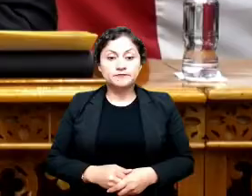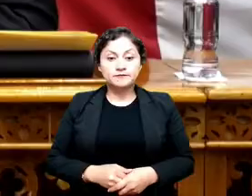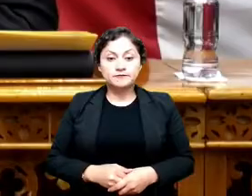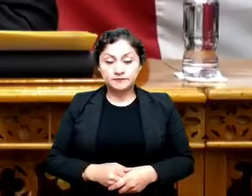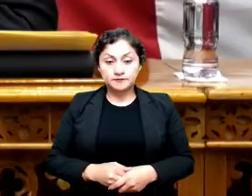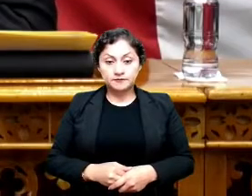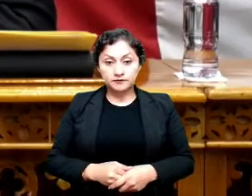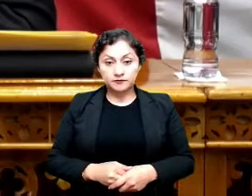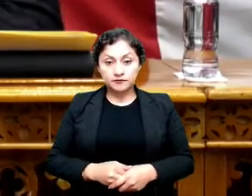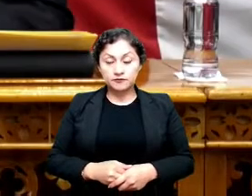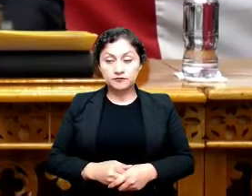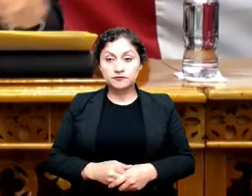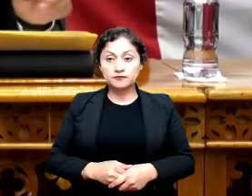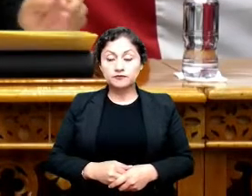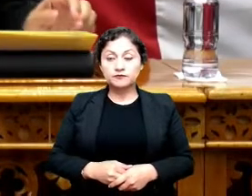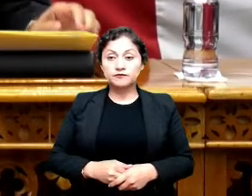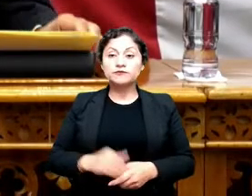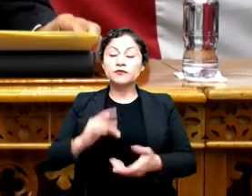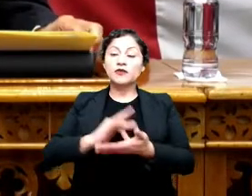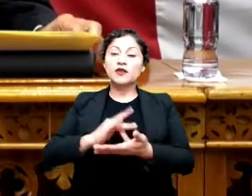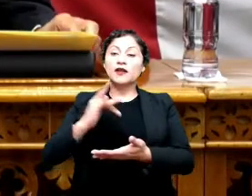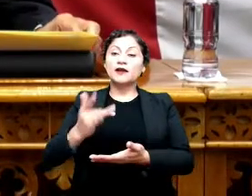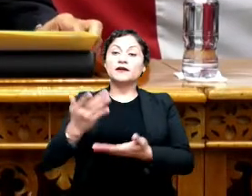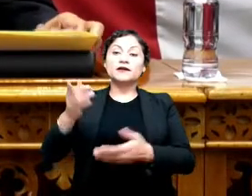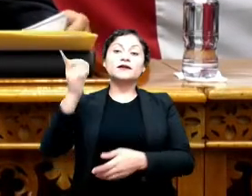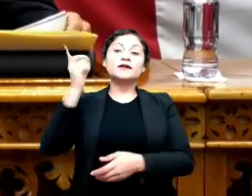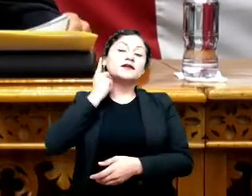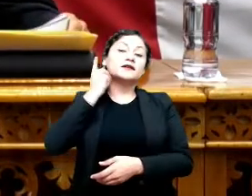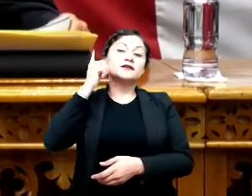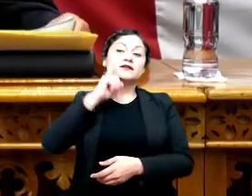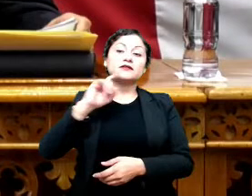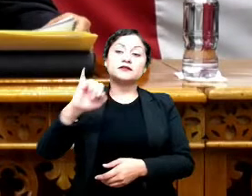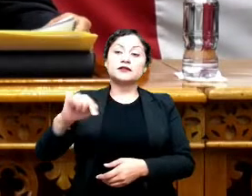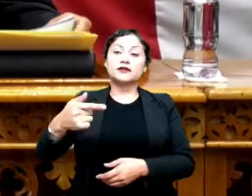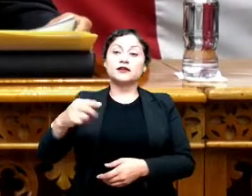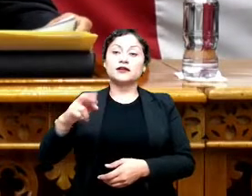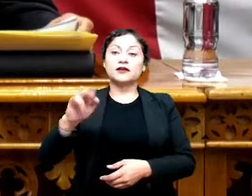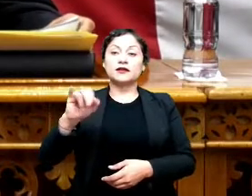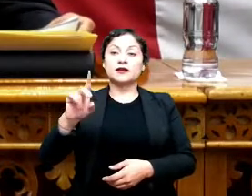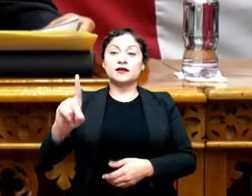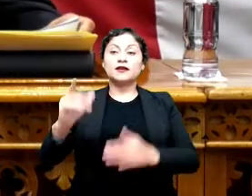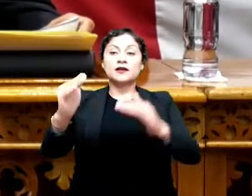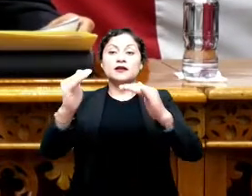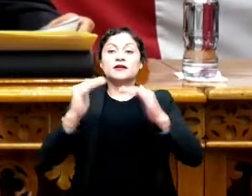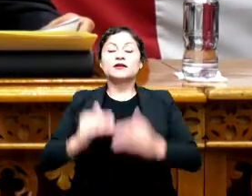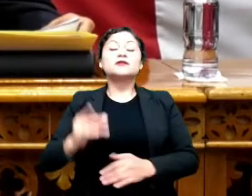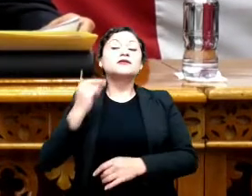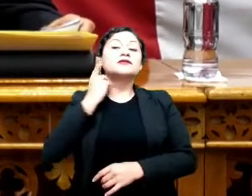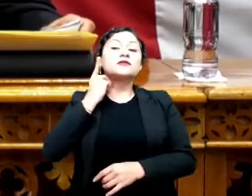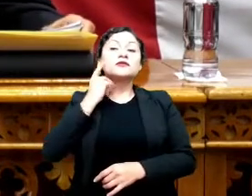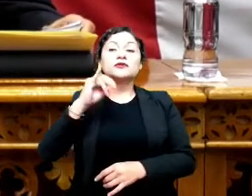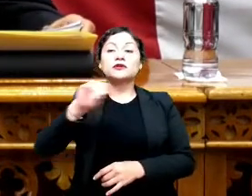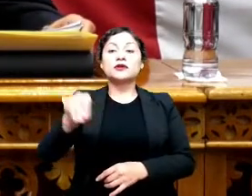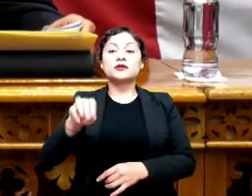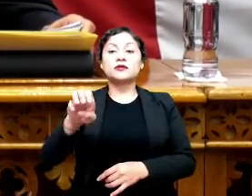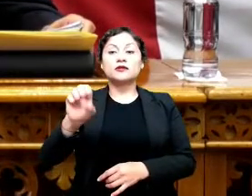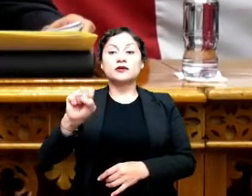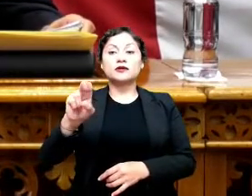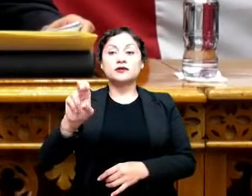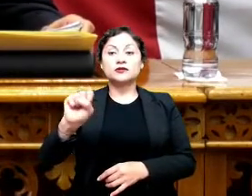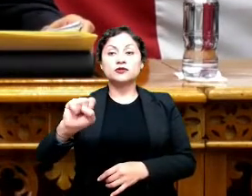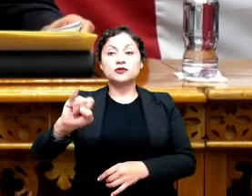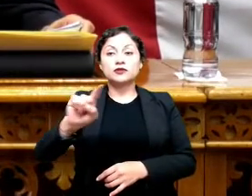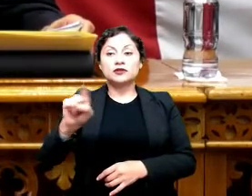Muchas gracias, diputada Ingrid Krasopani. Se concede el uso de la palabra al diputado Jesús Izquierdo Rojas, del